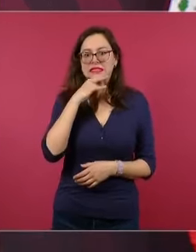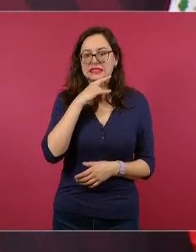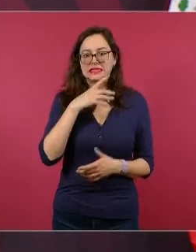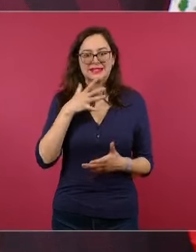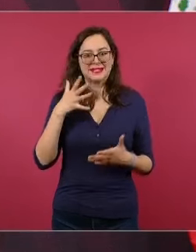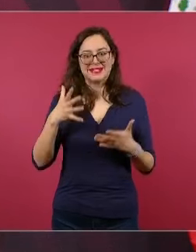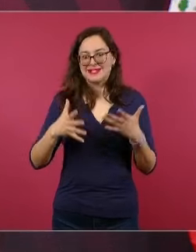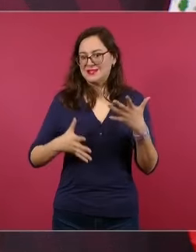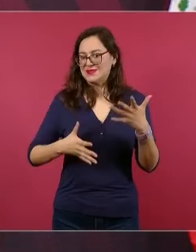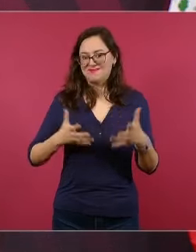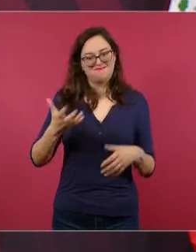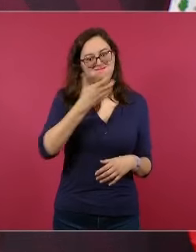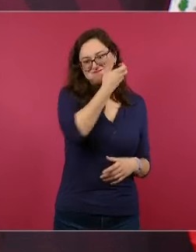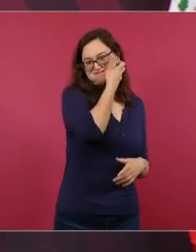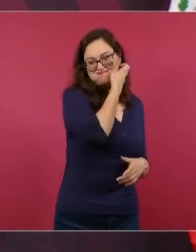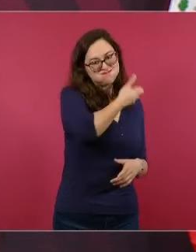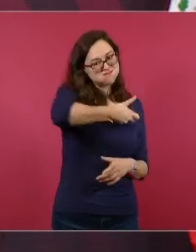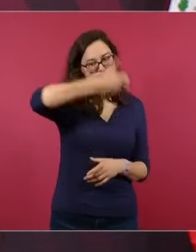enseñando el